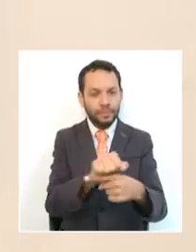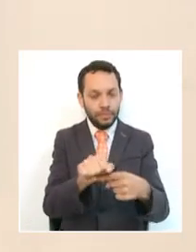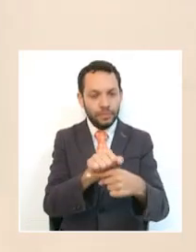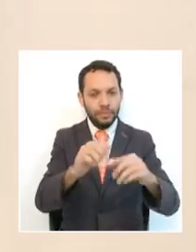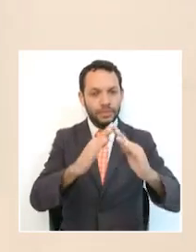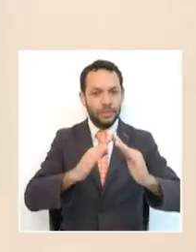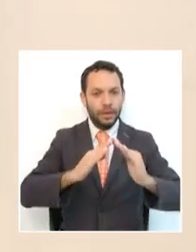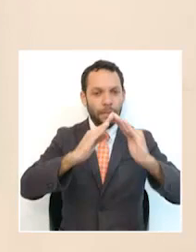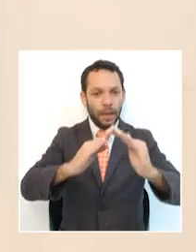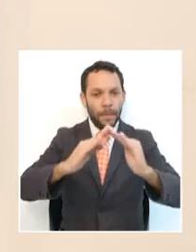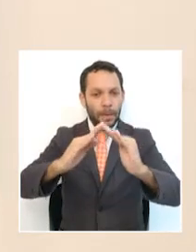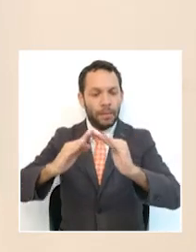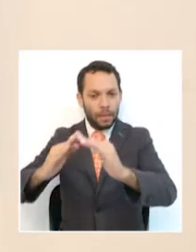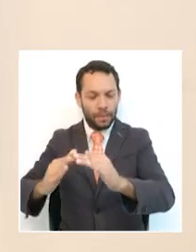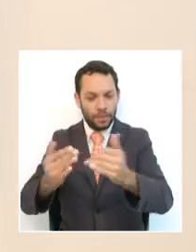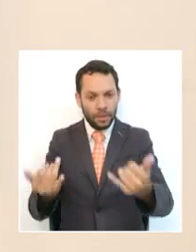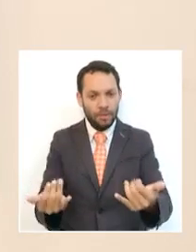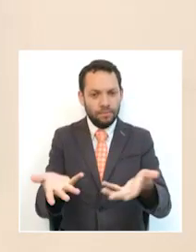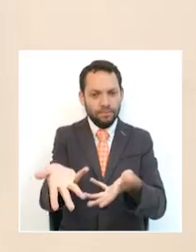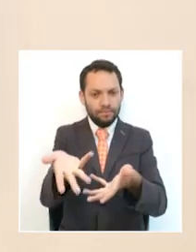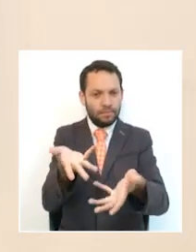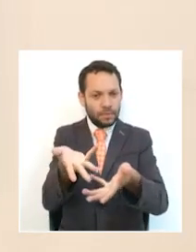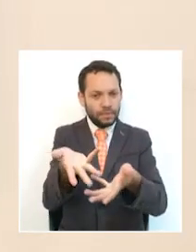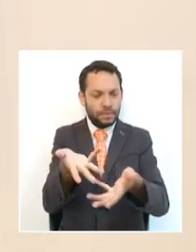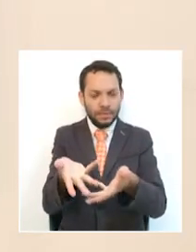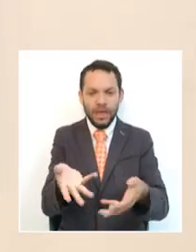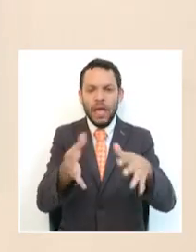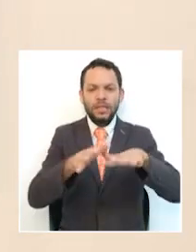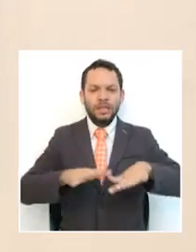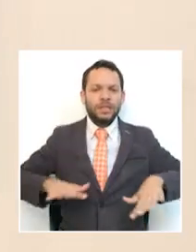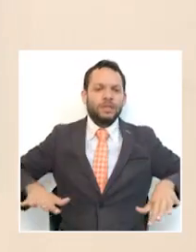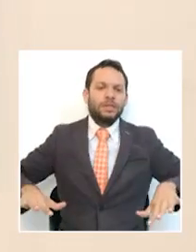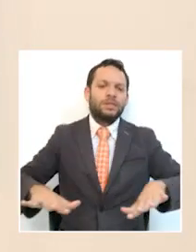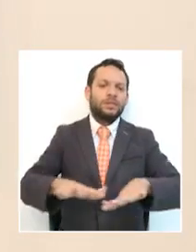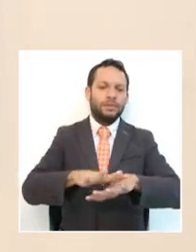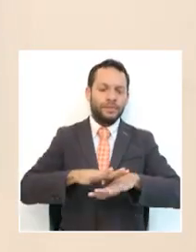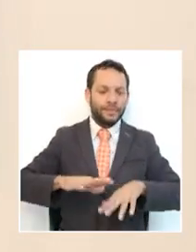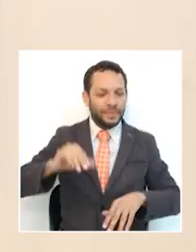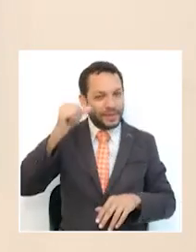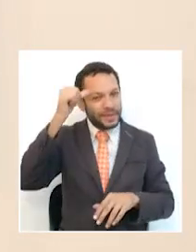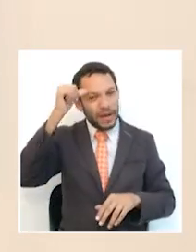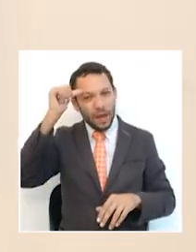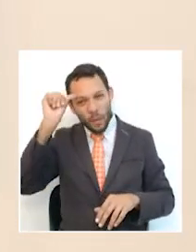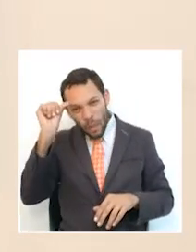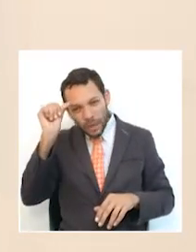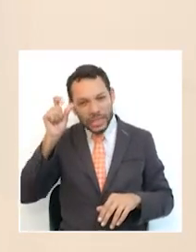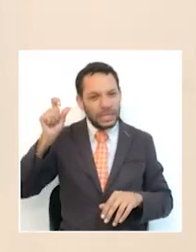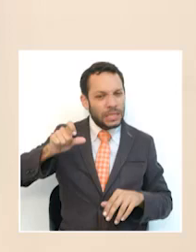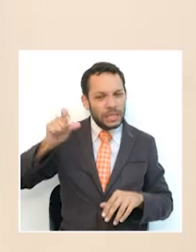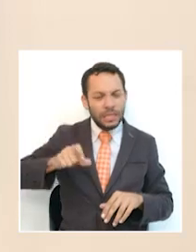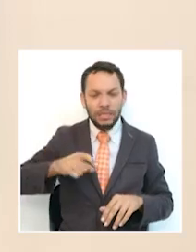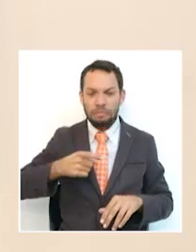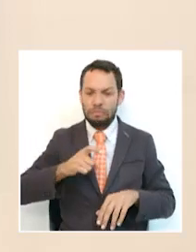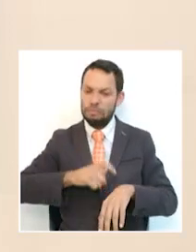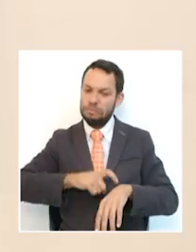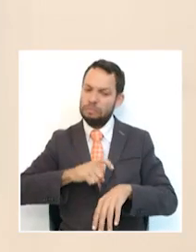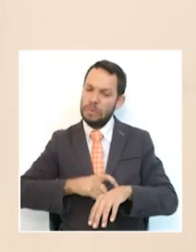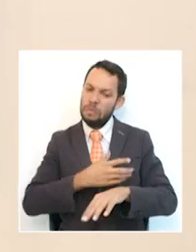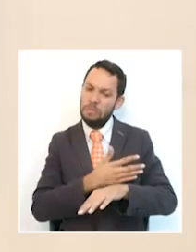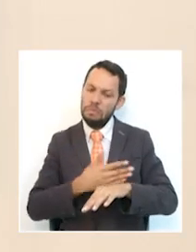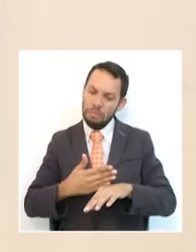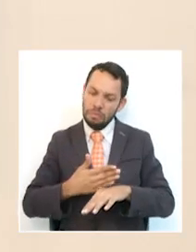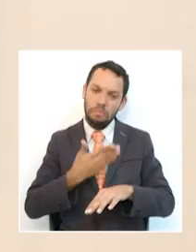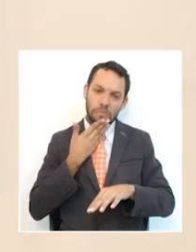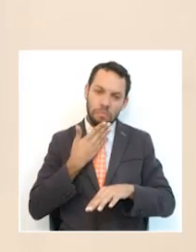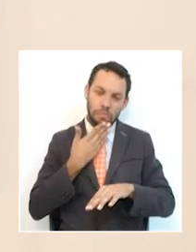este espacio y todo esto que está sucediendo para recordarnos que necesitamos un tiempo para nosotros mismos también